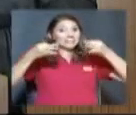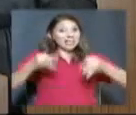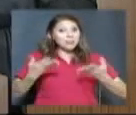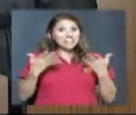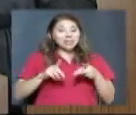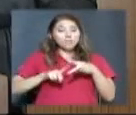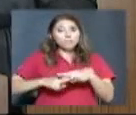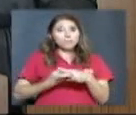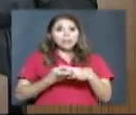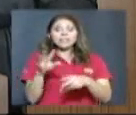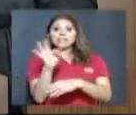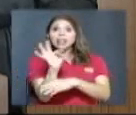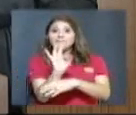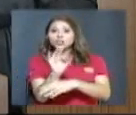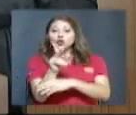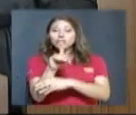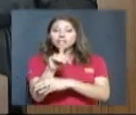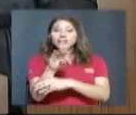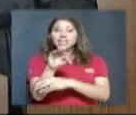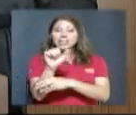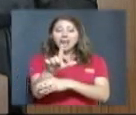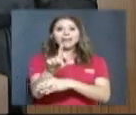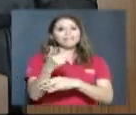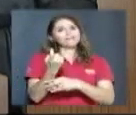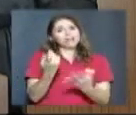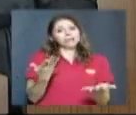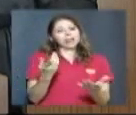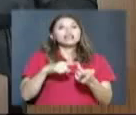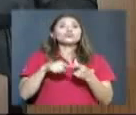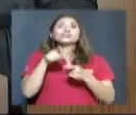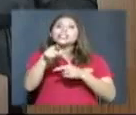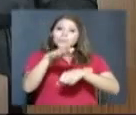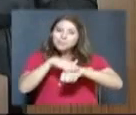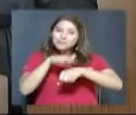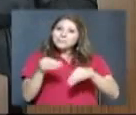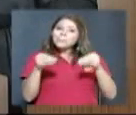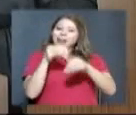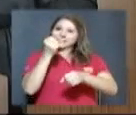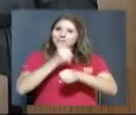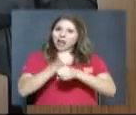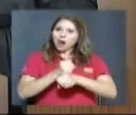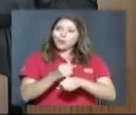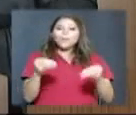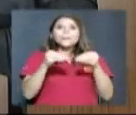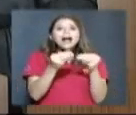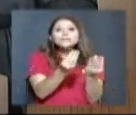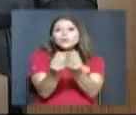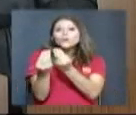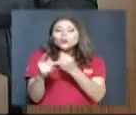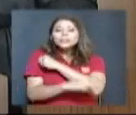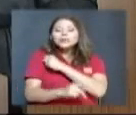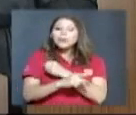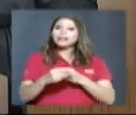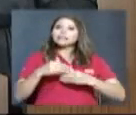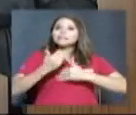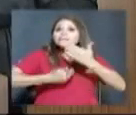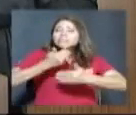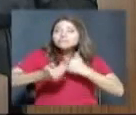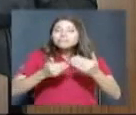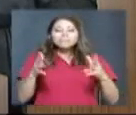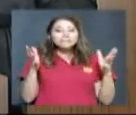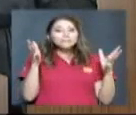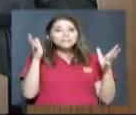Antonio, eso va a permitir más trabajo, más participación de los productores del país, más creación. Este es un país